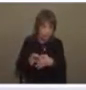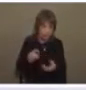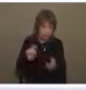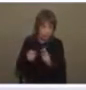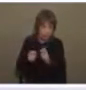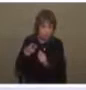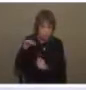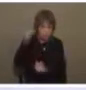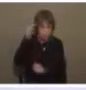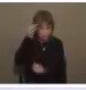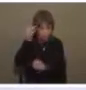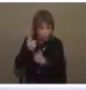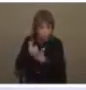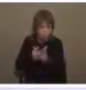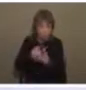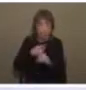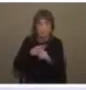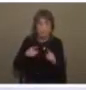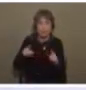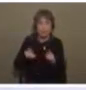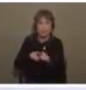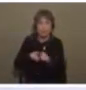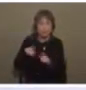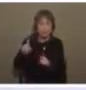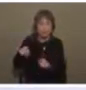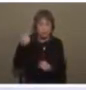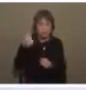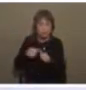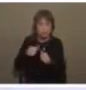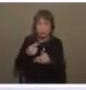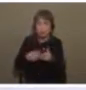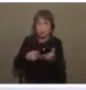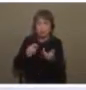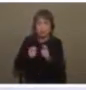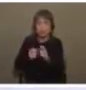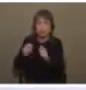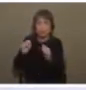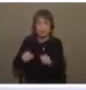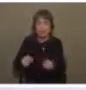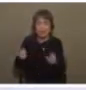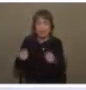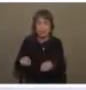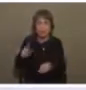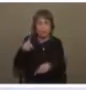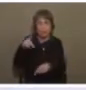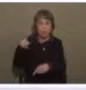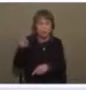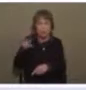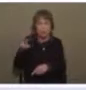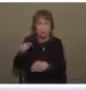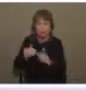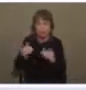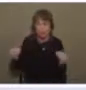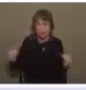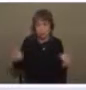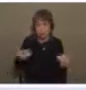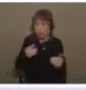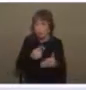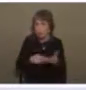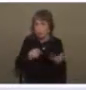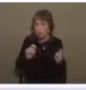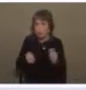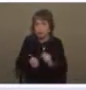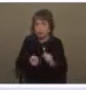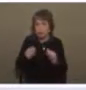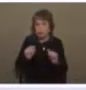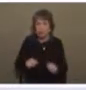también luego, tal vez después, cuáles son los cambios que se puede hacer a nivel de Puerto Rico en parte de transformación que usted piensa que ayudaría a la economía. Así que